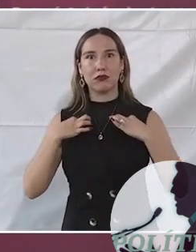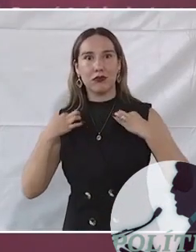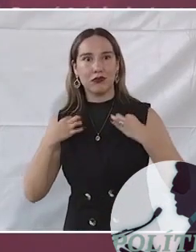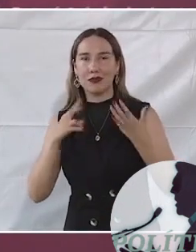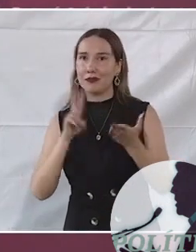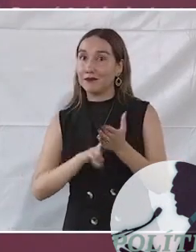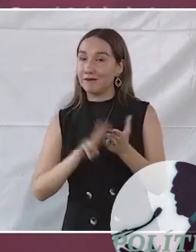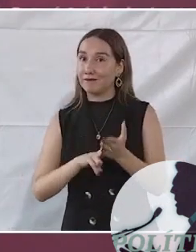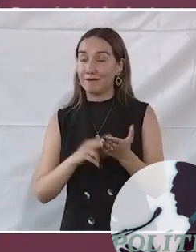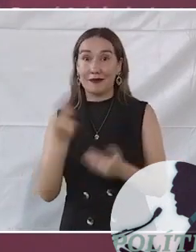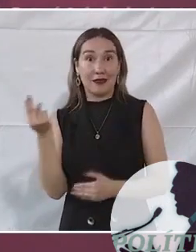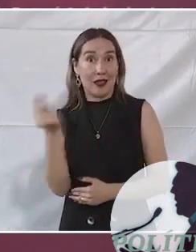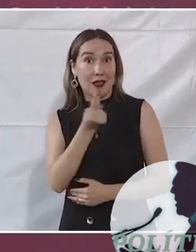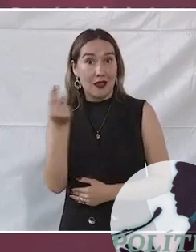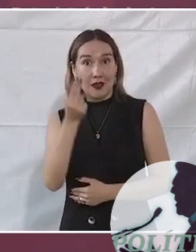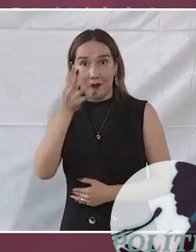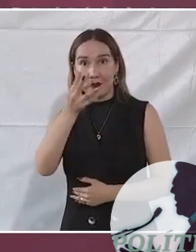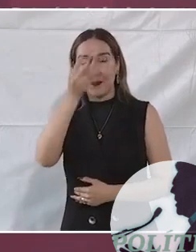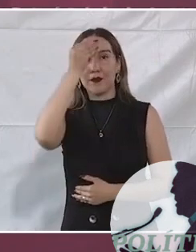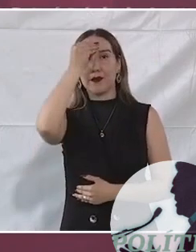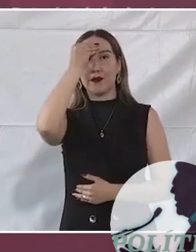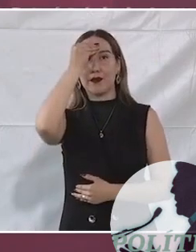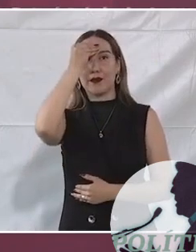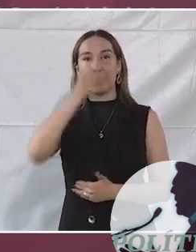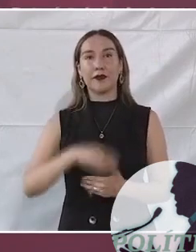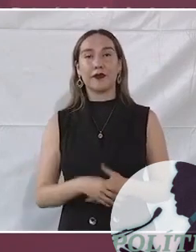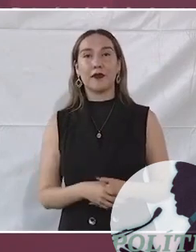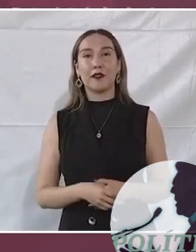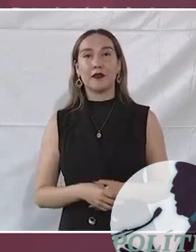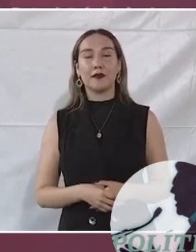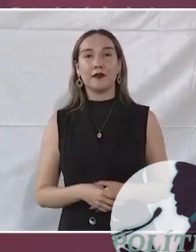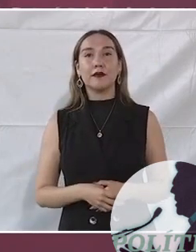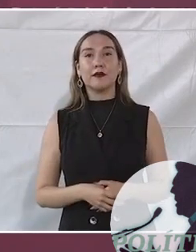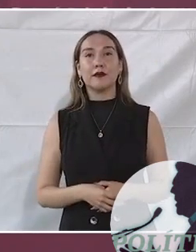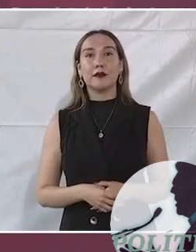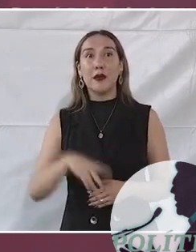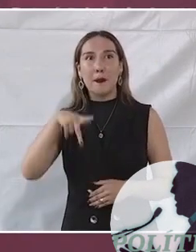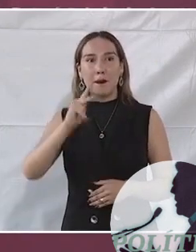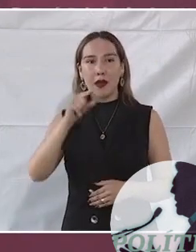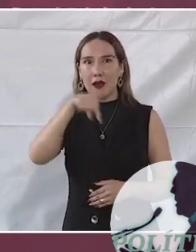de pensar. Pero aquí no es así.